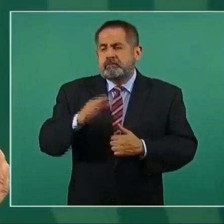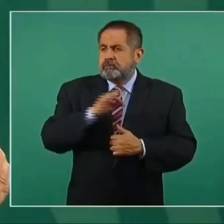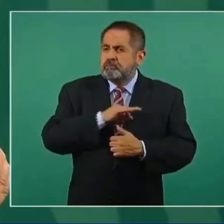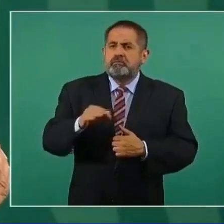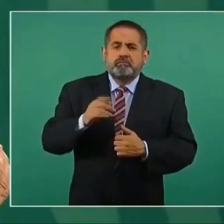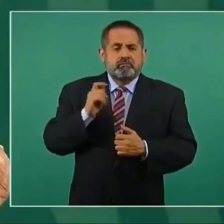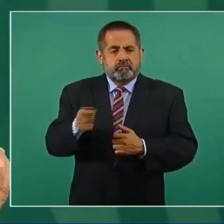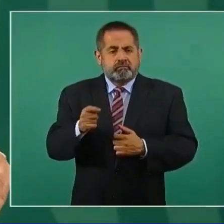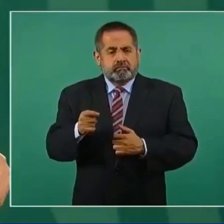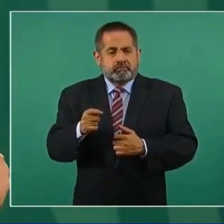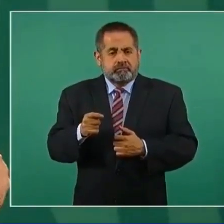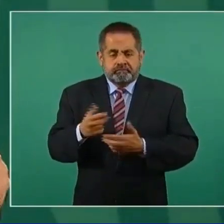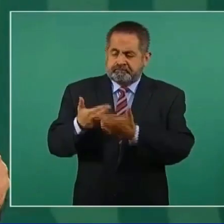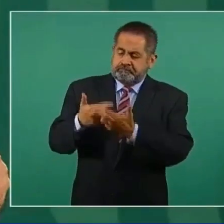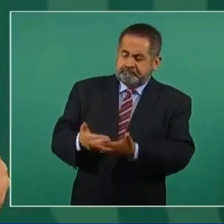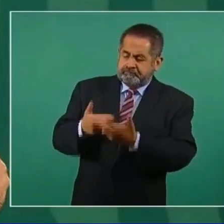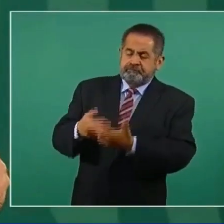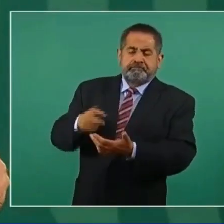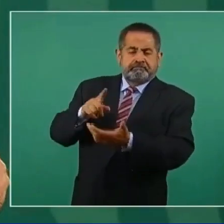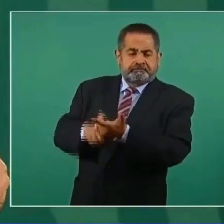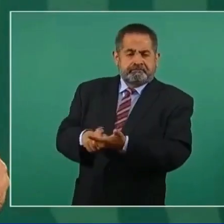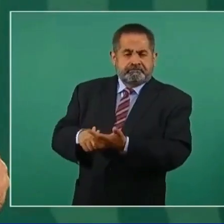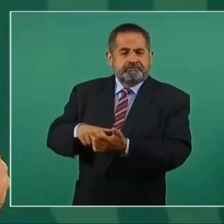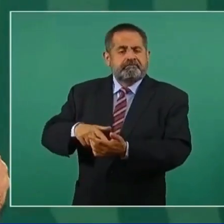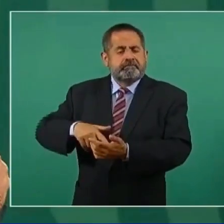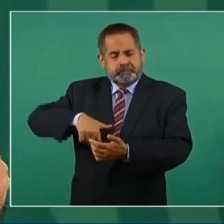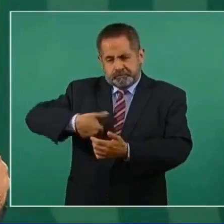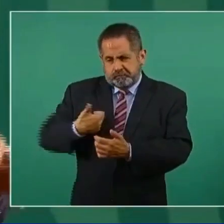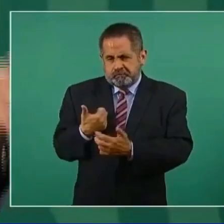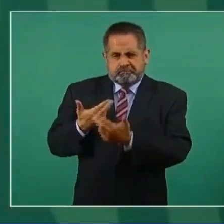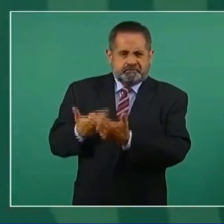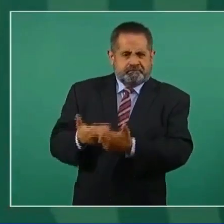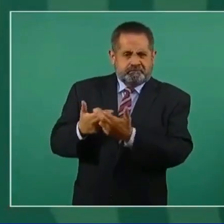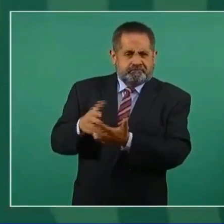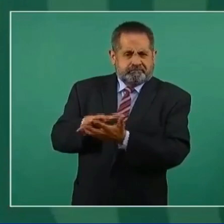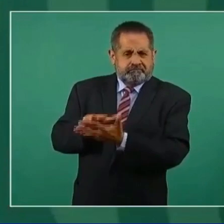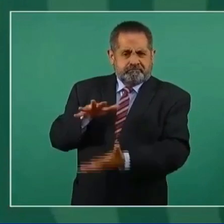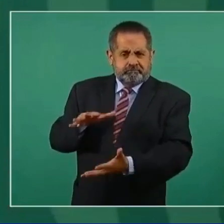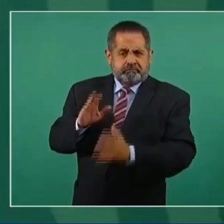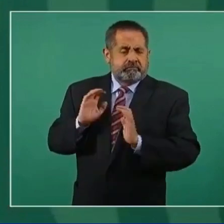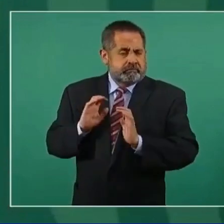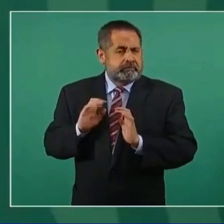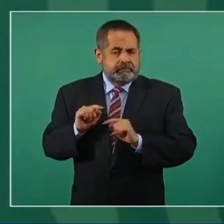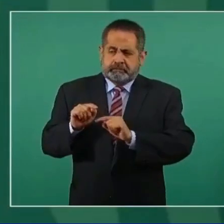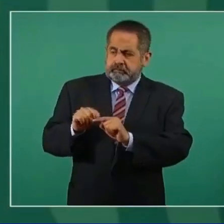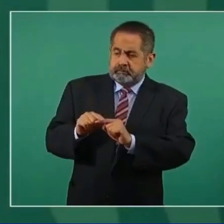a dejar más reservas probadas que las que encontramos,